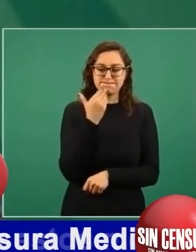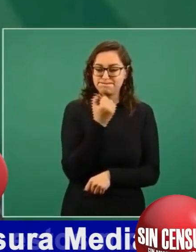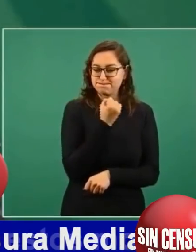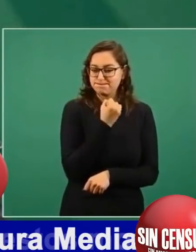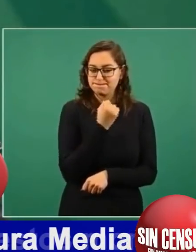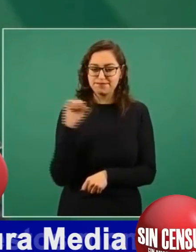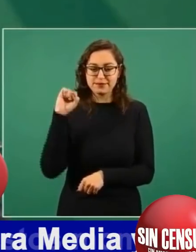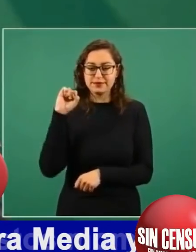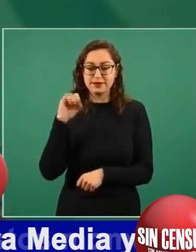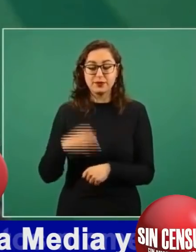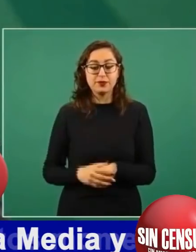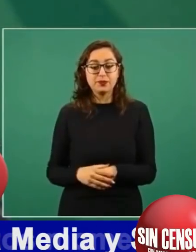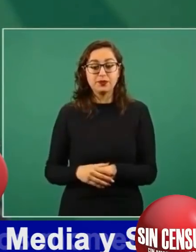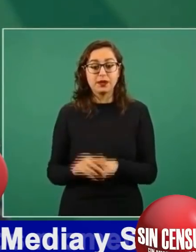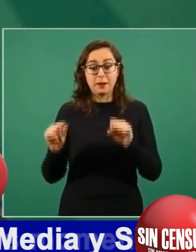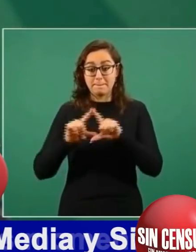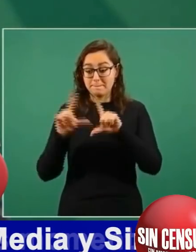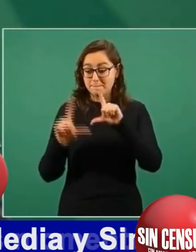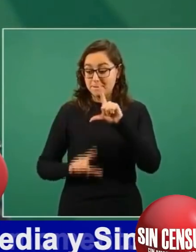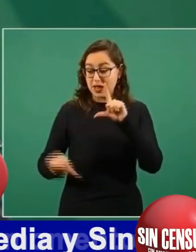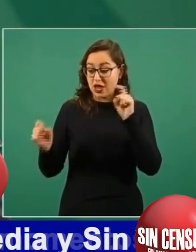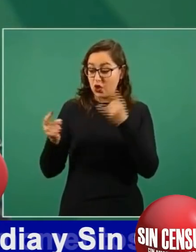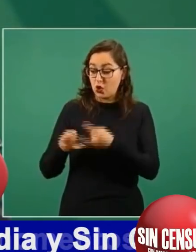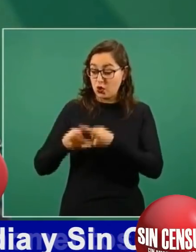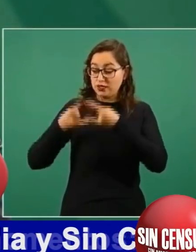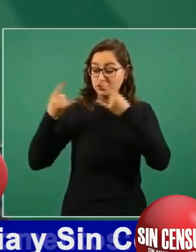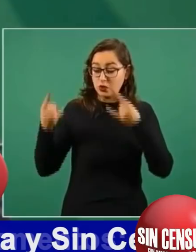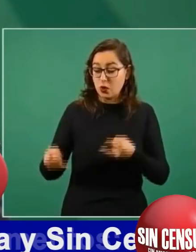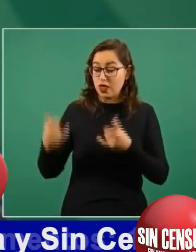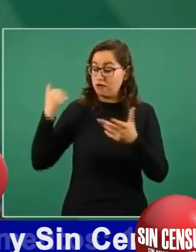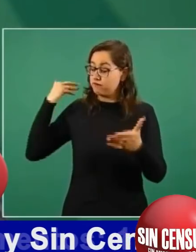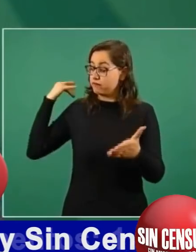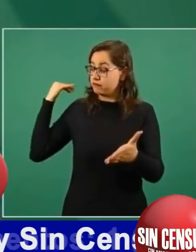que haya habido en México en toda la historia,